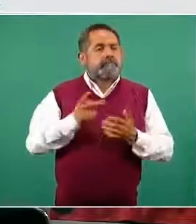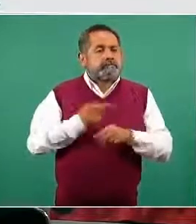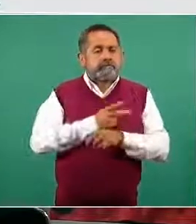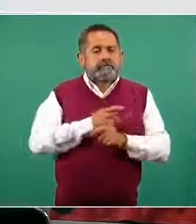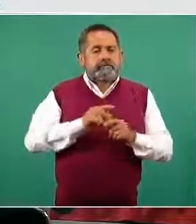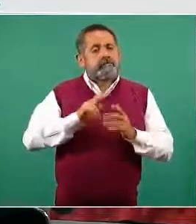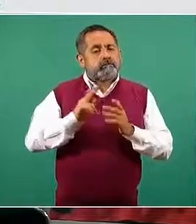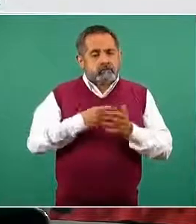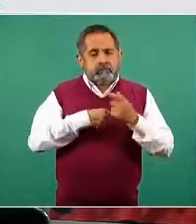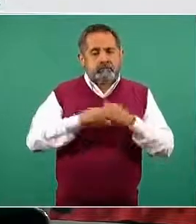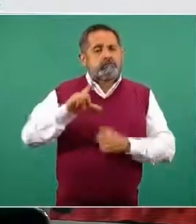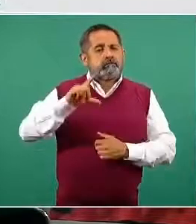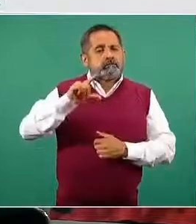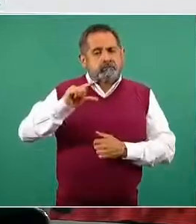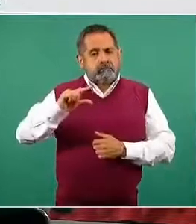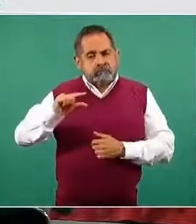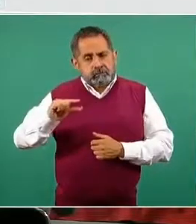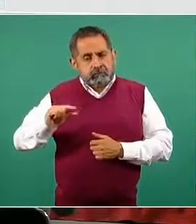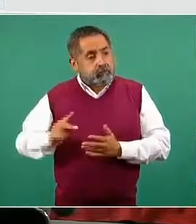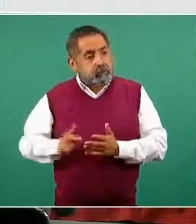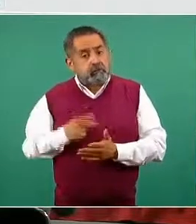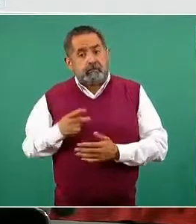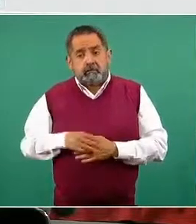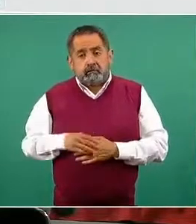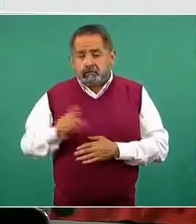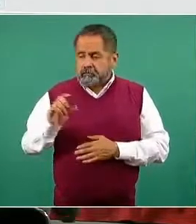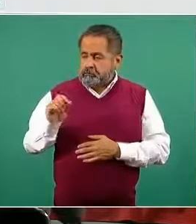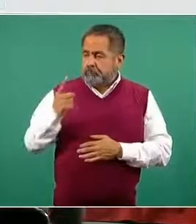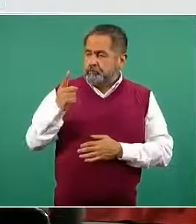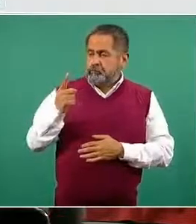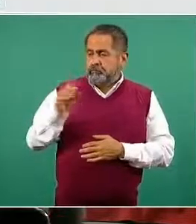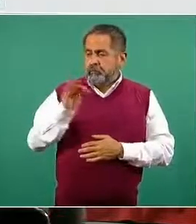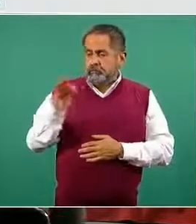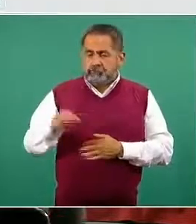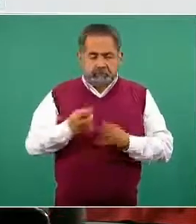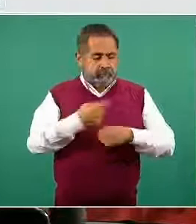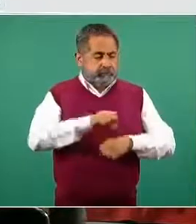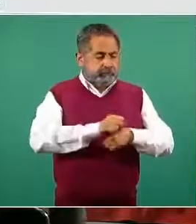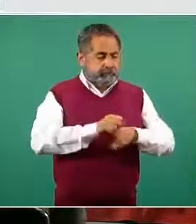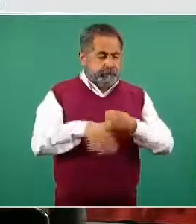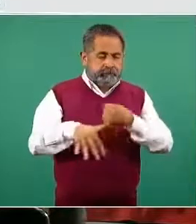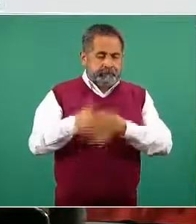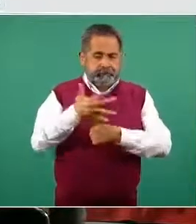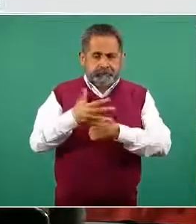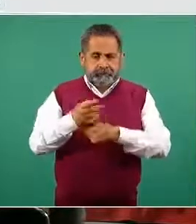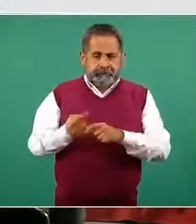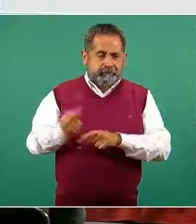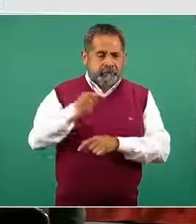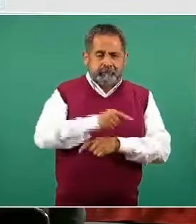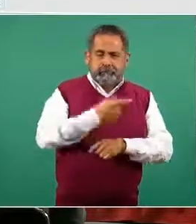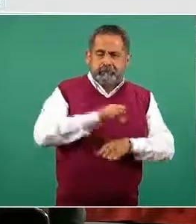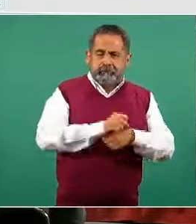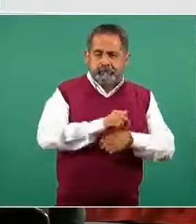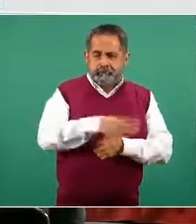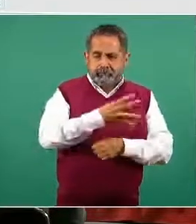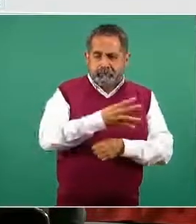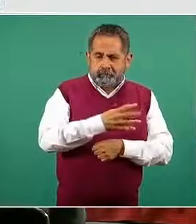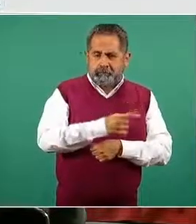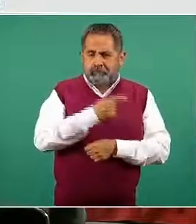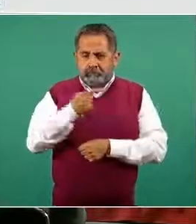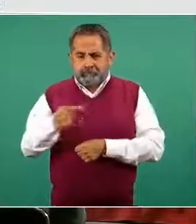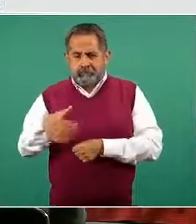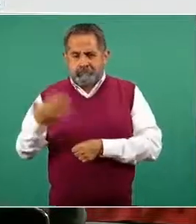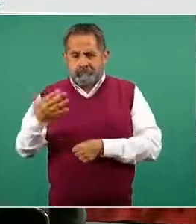de 21% menos de la semana 15 con respecto a la 14, y esto